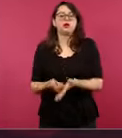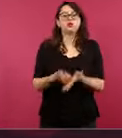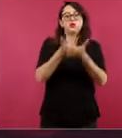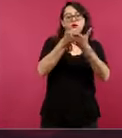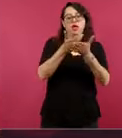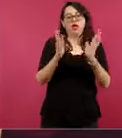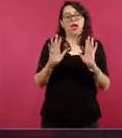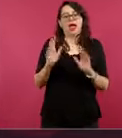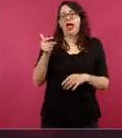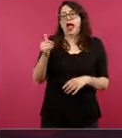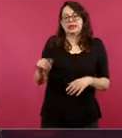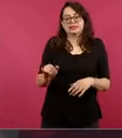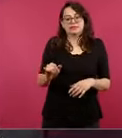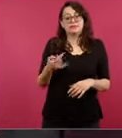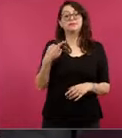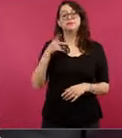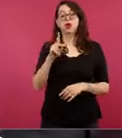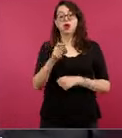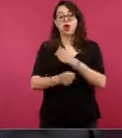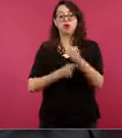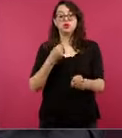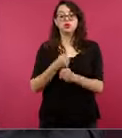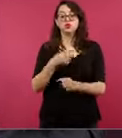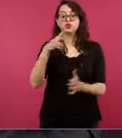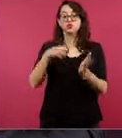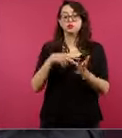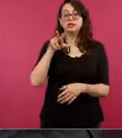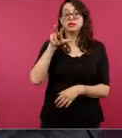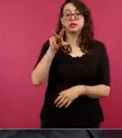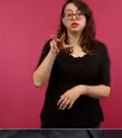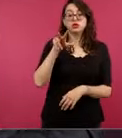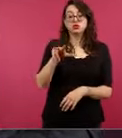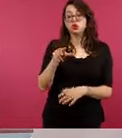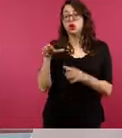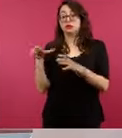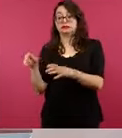Pero en el 18 no se pusieron de acuerdo.